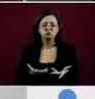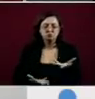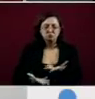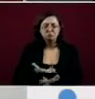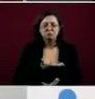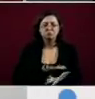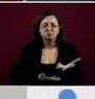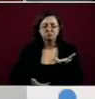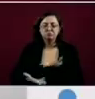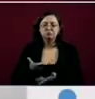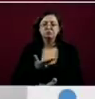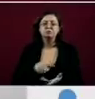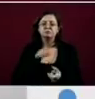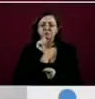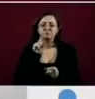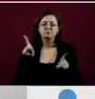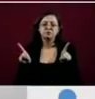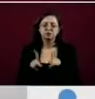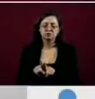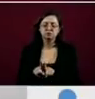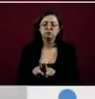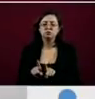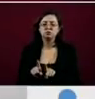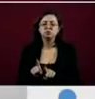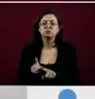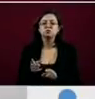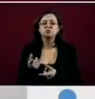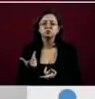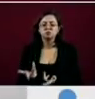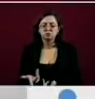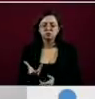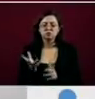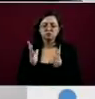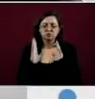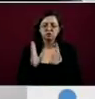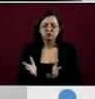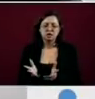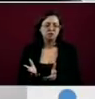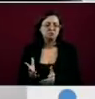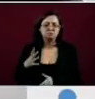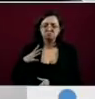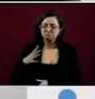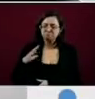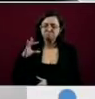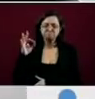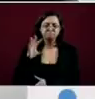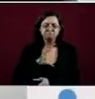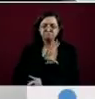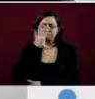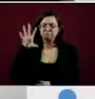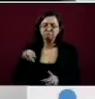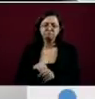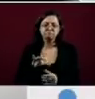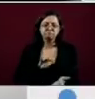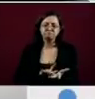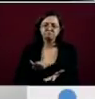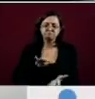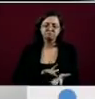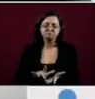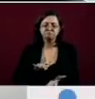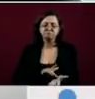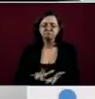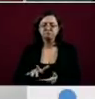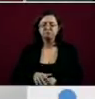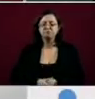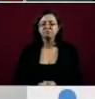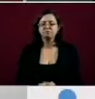la cronología presentada por el secretario de Seguridad y Protección Ciudadana, Alfonso Durazo, la agresión contra los miembros de la familia